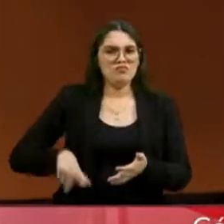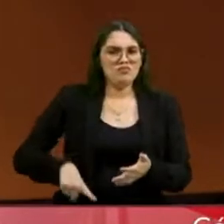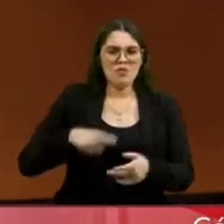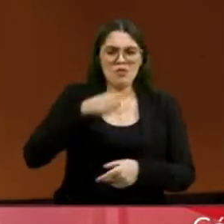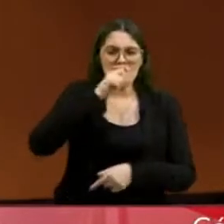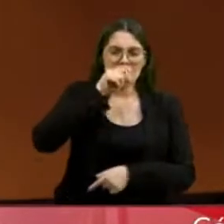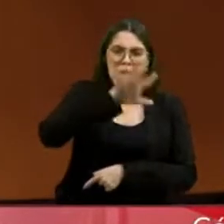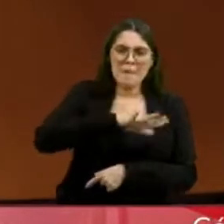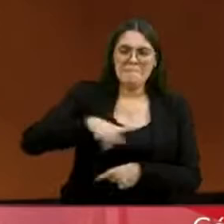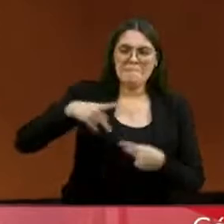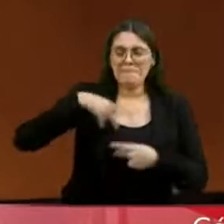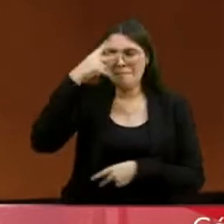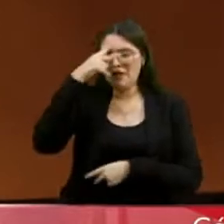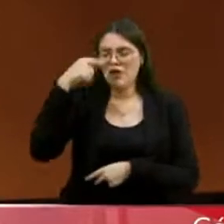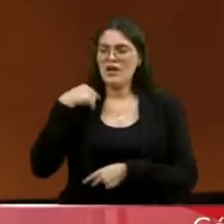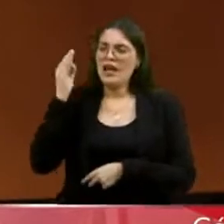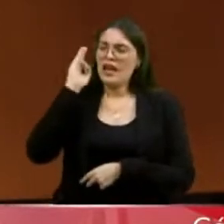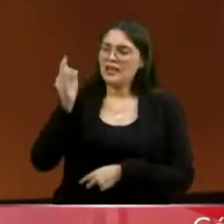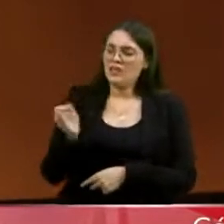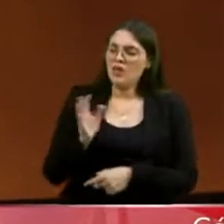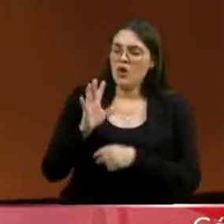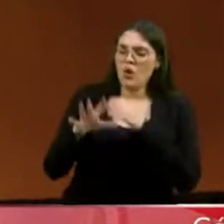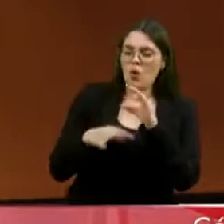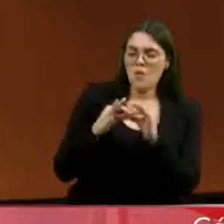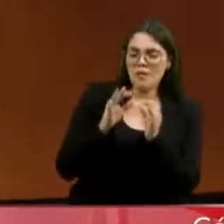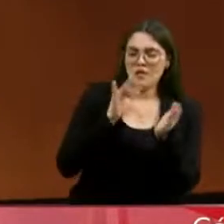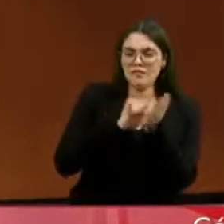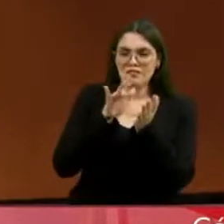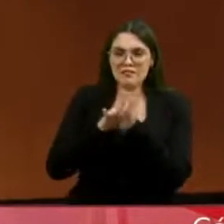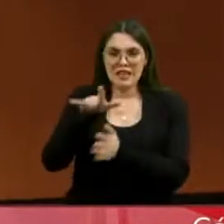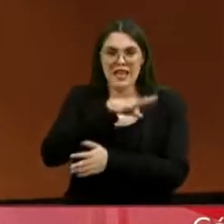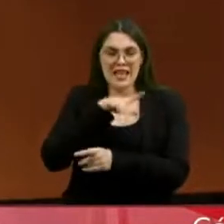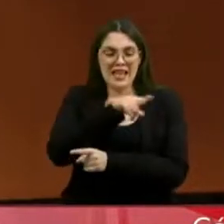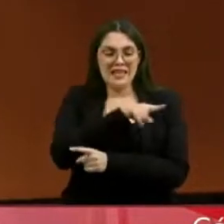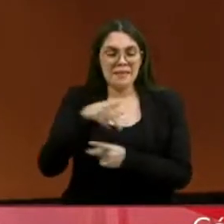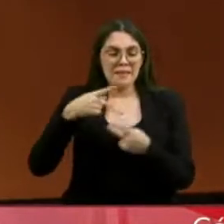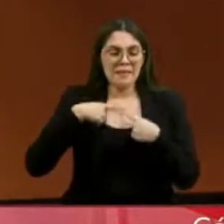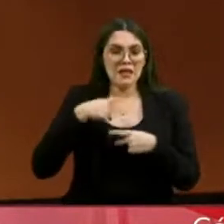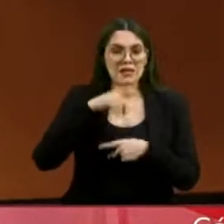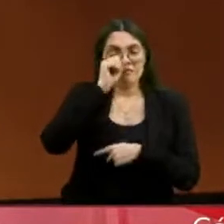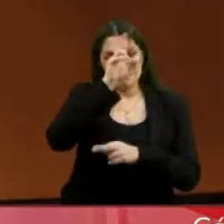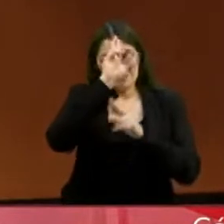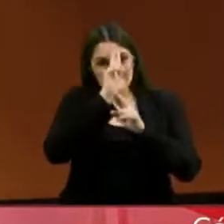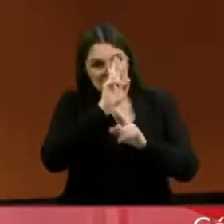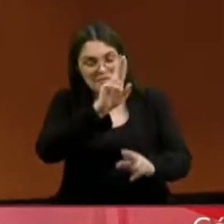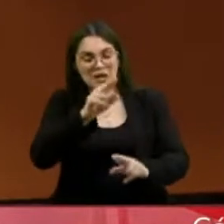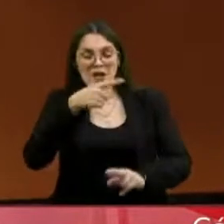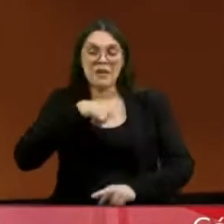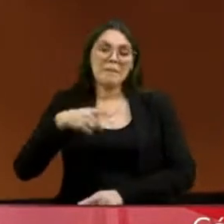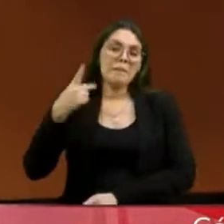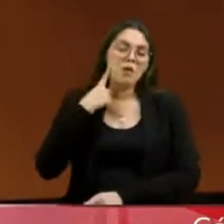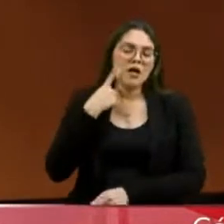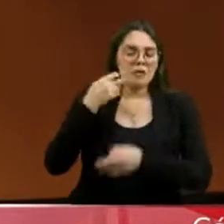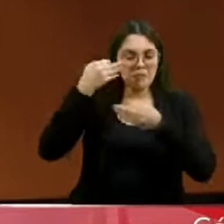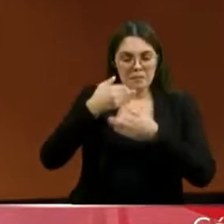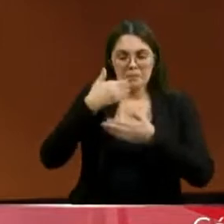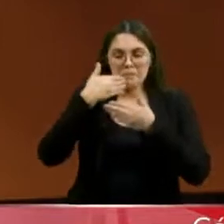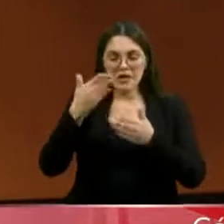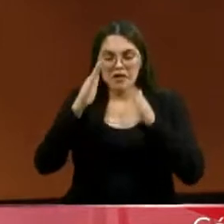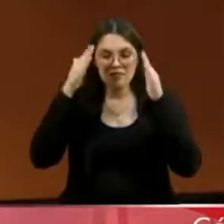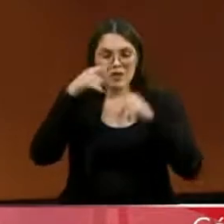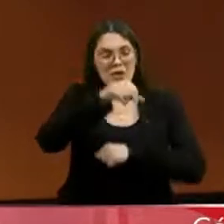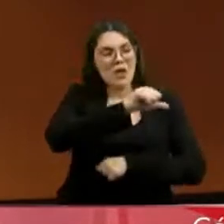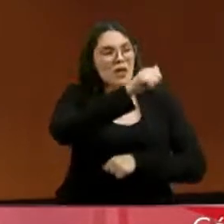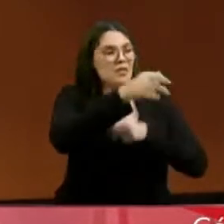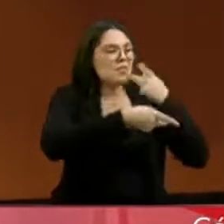México, porque estamos honrando la palabra, porque estamos haciendo política y no politiquería,